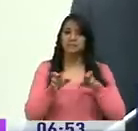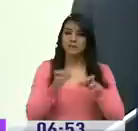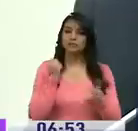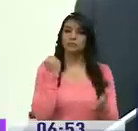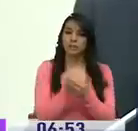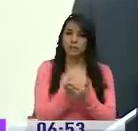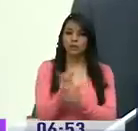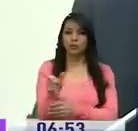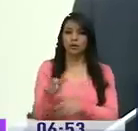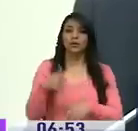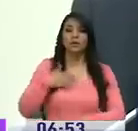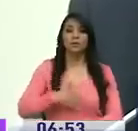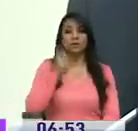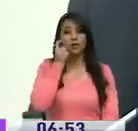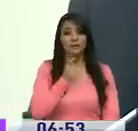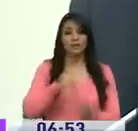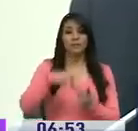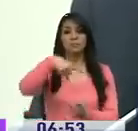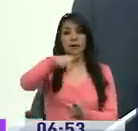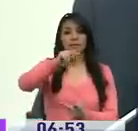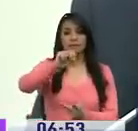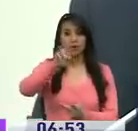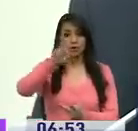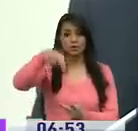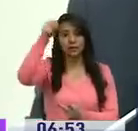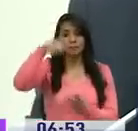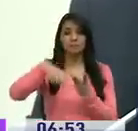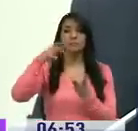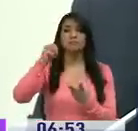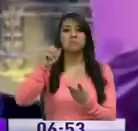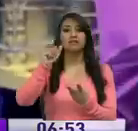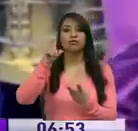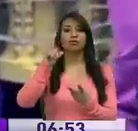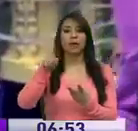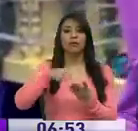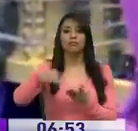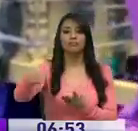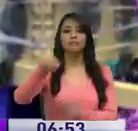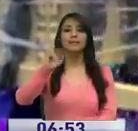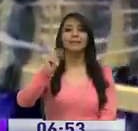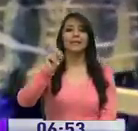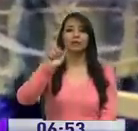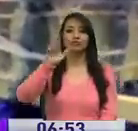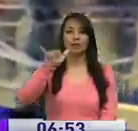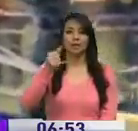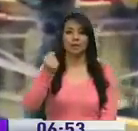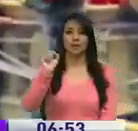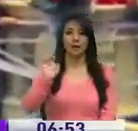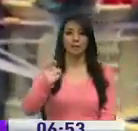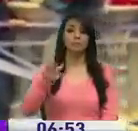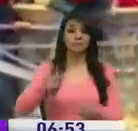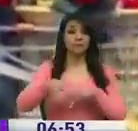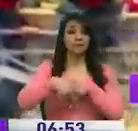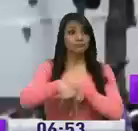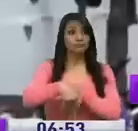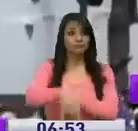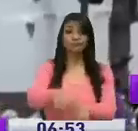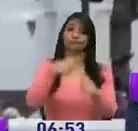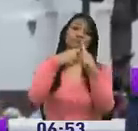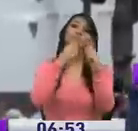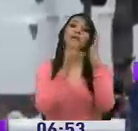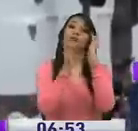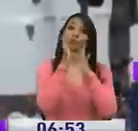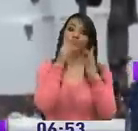Simón Bolívar Panamericana norte avenida Maldonado e interoceánica recuerdan que por la procesión Jesús del gran poder se realizarán